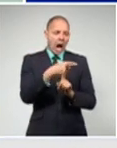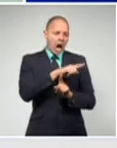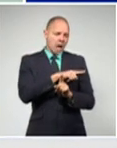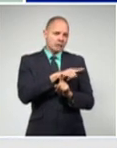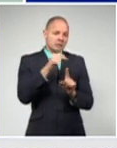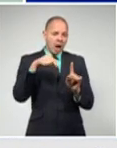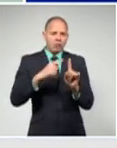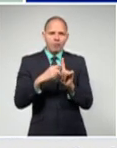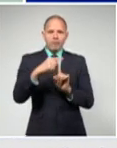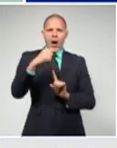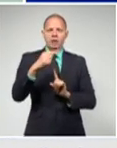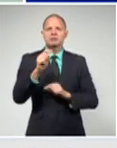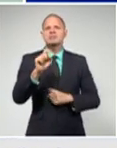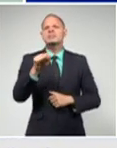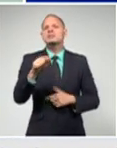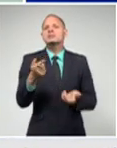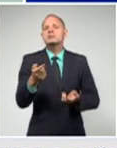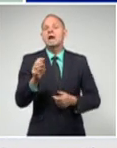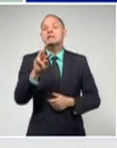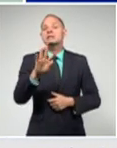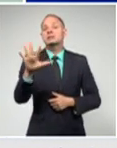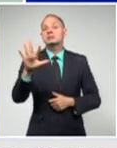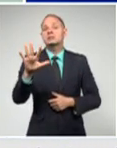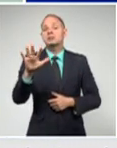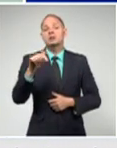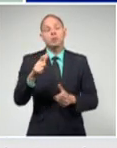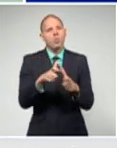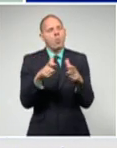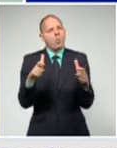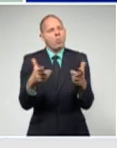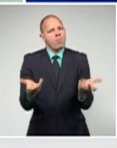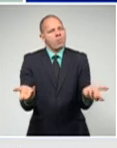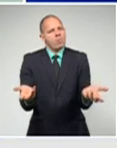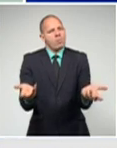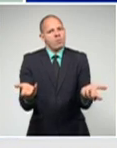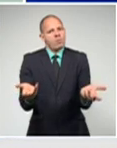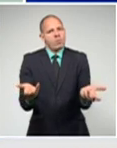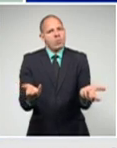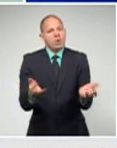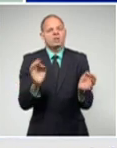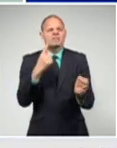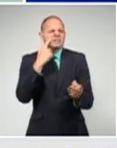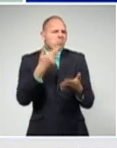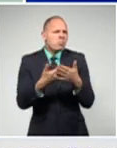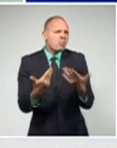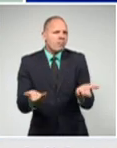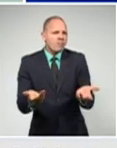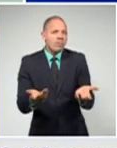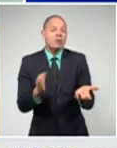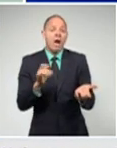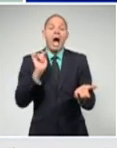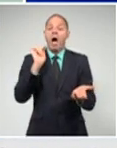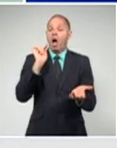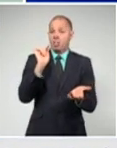anterior, muy elevado. Esto expresa que todavía en este territorio